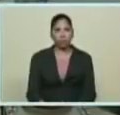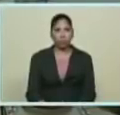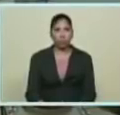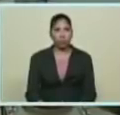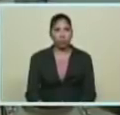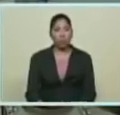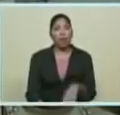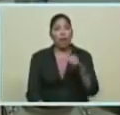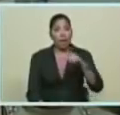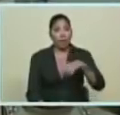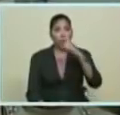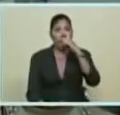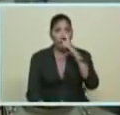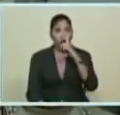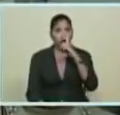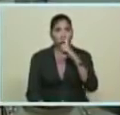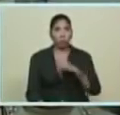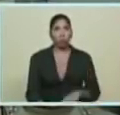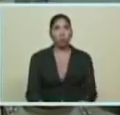Este año,